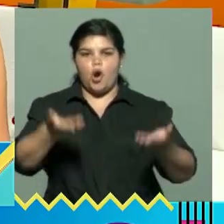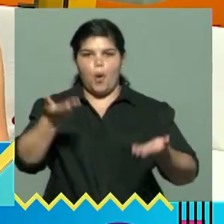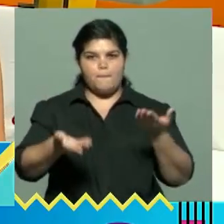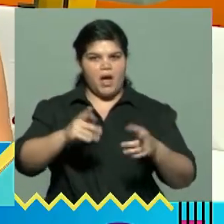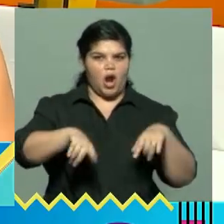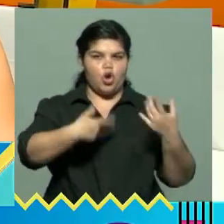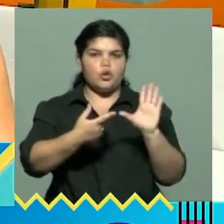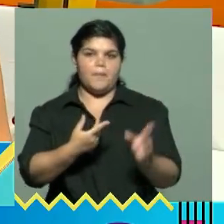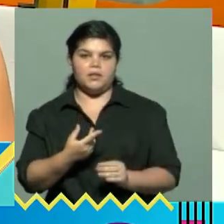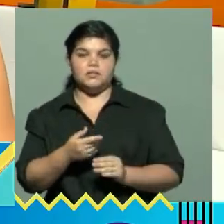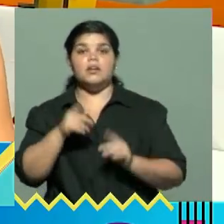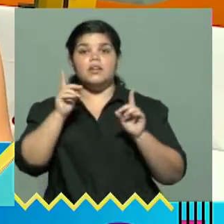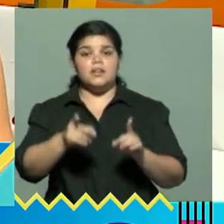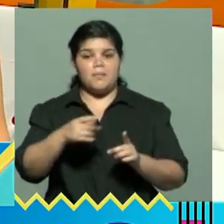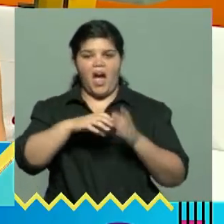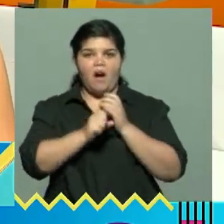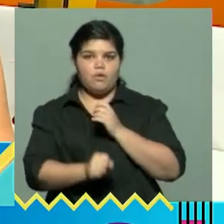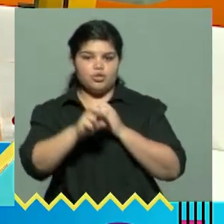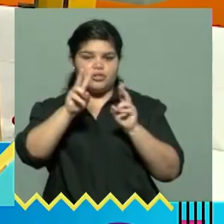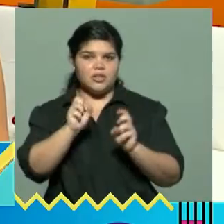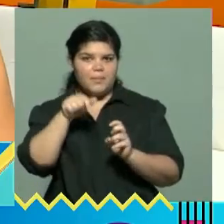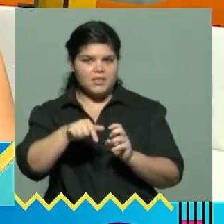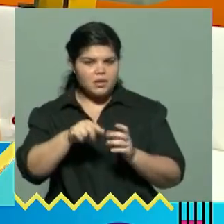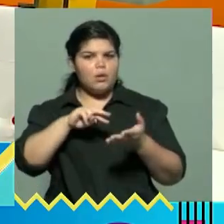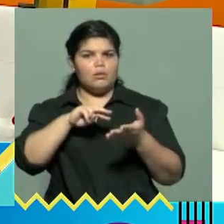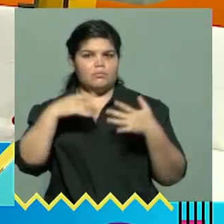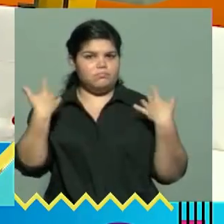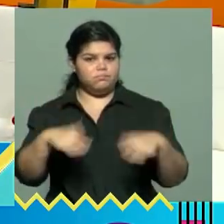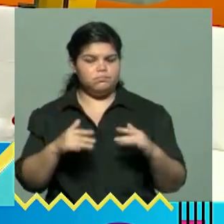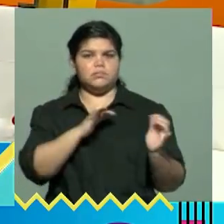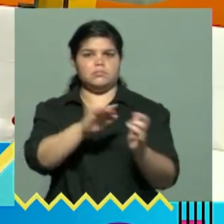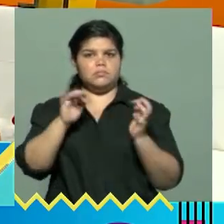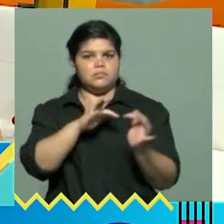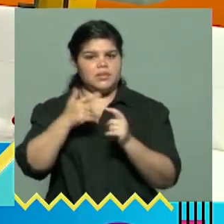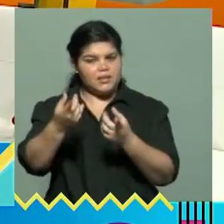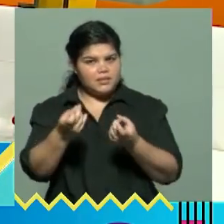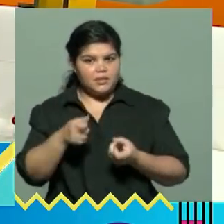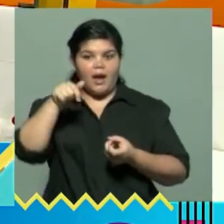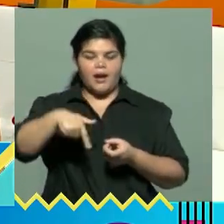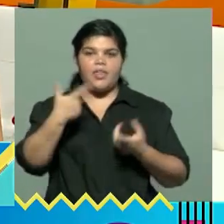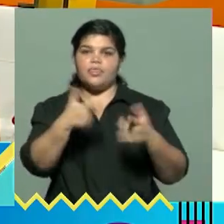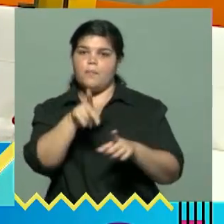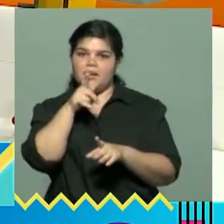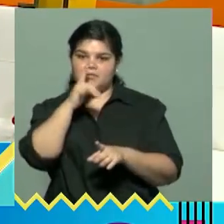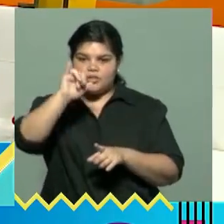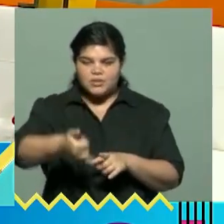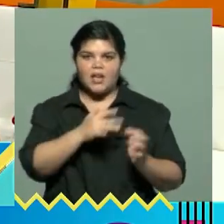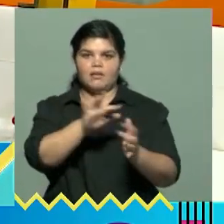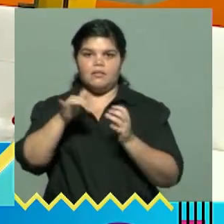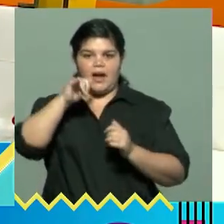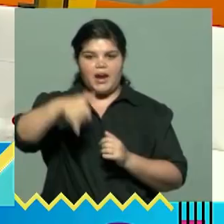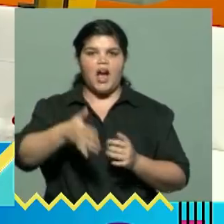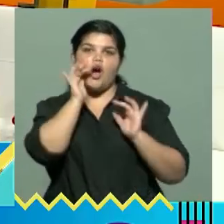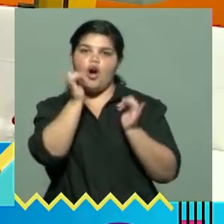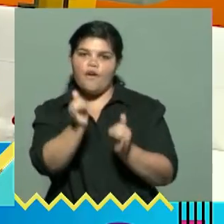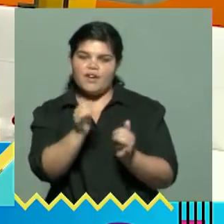aborto no deja de ser un tema polémico en el cual hay que debatir, y bueno, Distintos Parecidos abre el debate hoy en este debate joven, así que